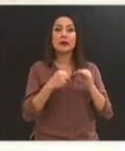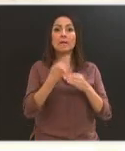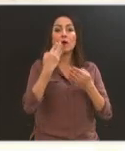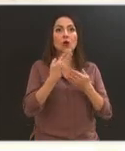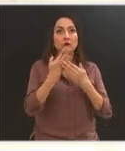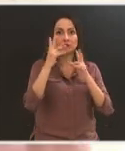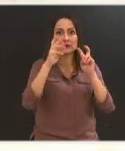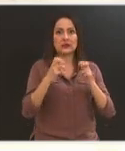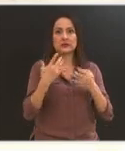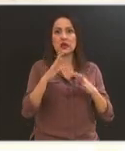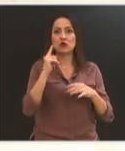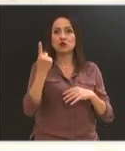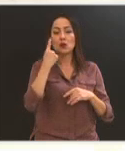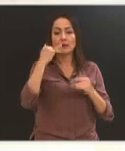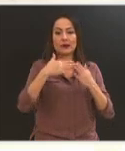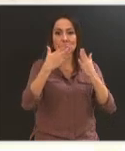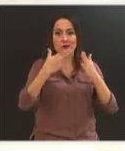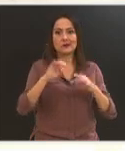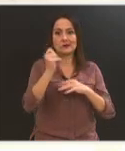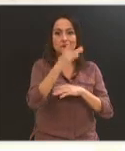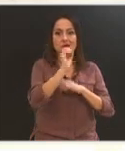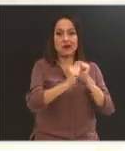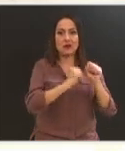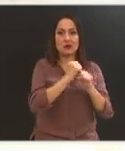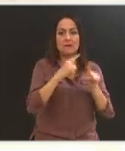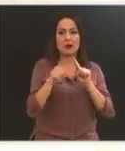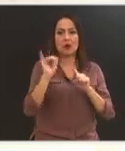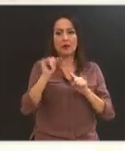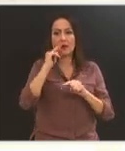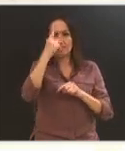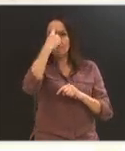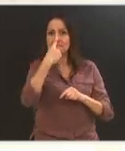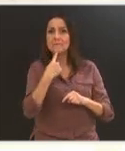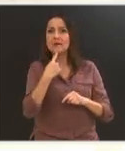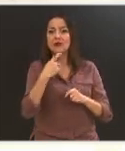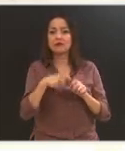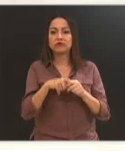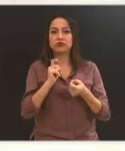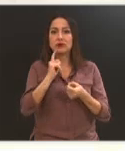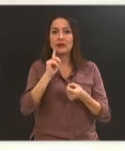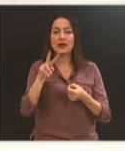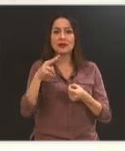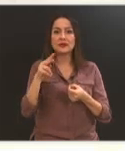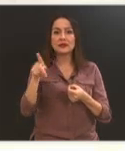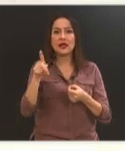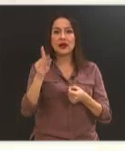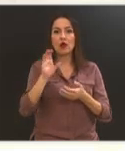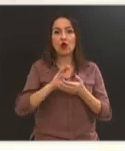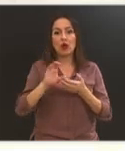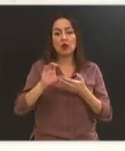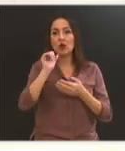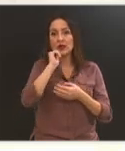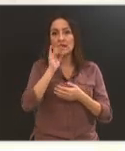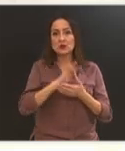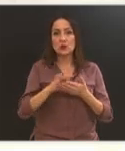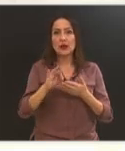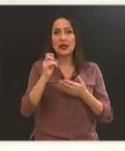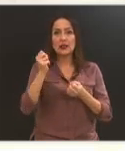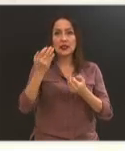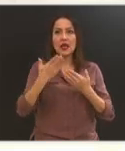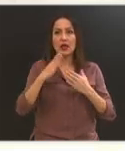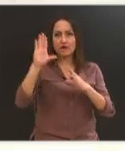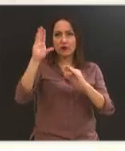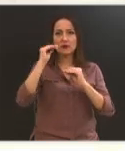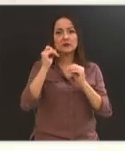que ya son no solo para estudiantes de 15 años, sino para el perfil de salida de la secundaria y también de la primaria, creo que nos dan una información